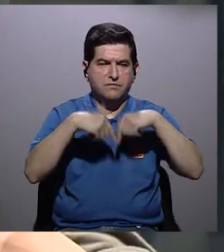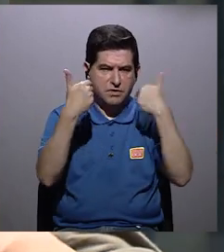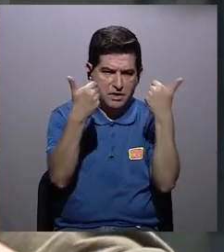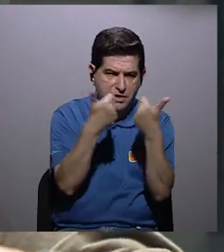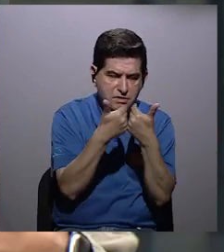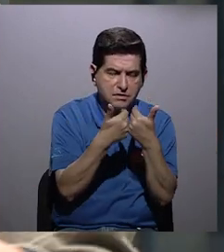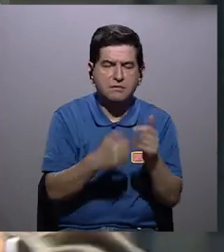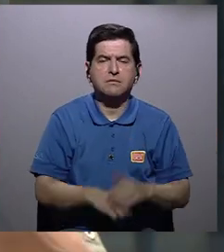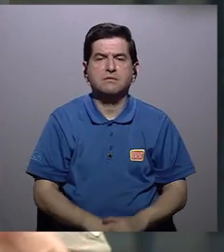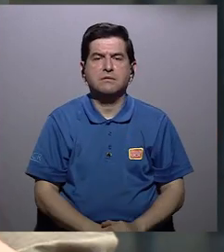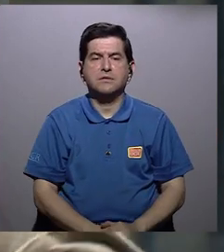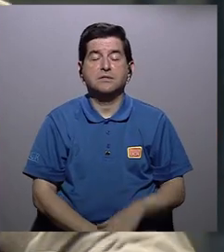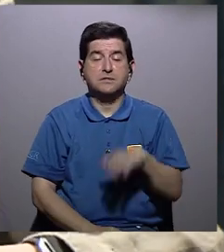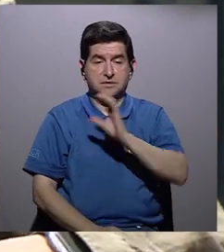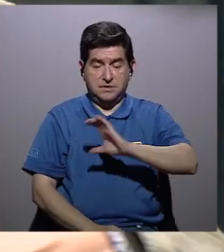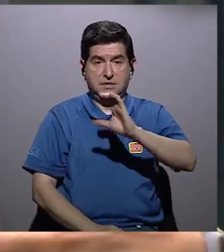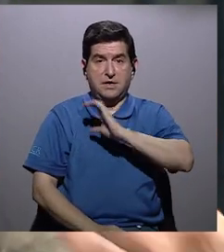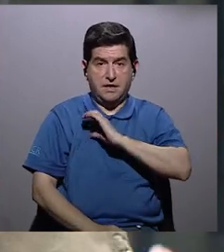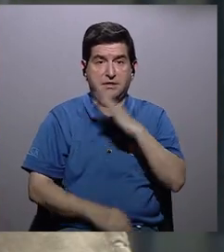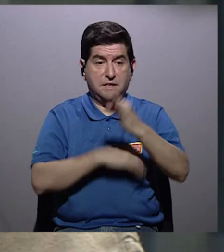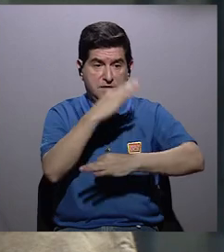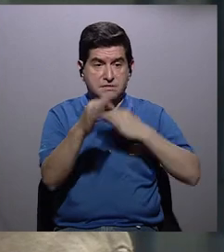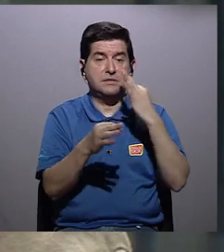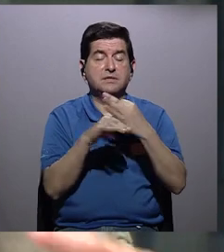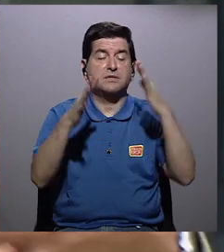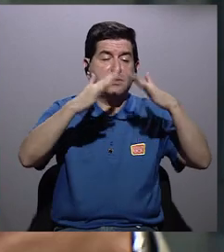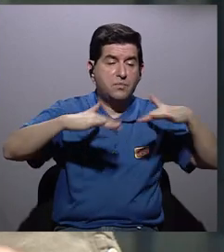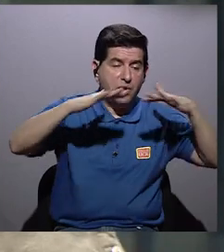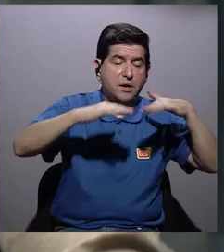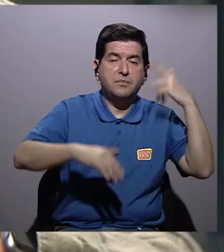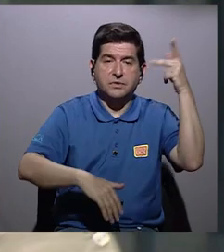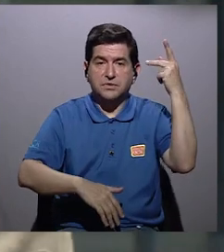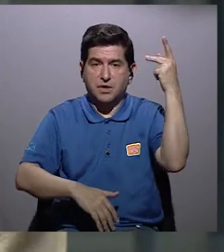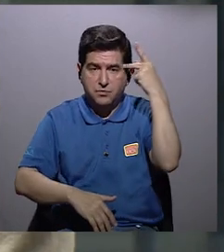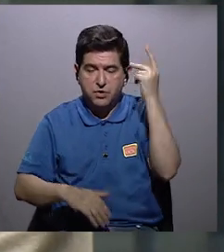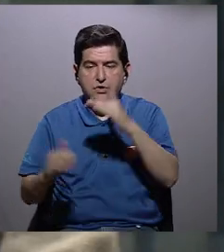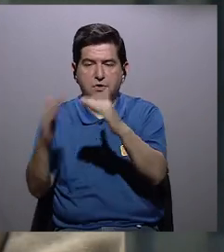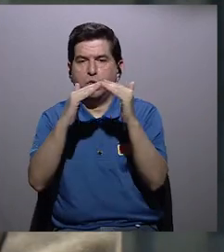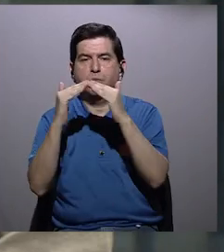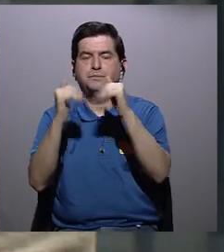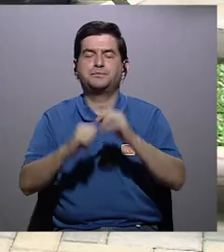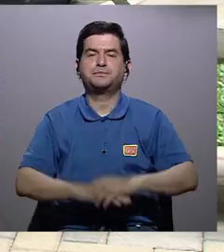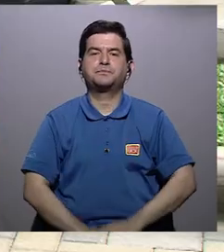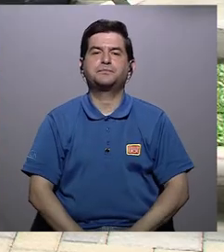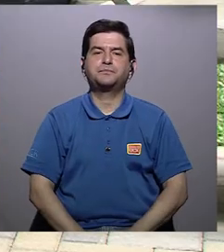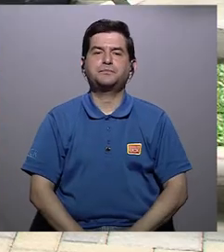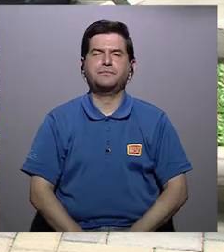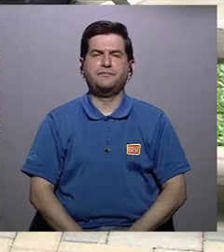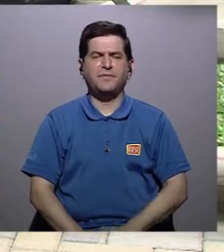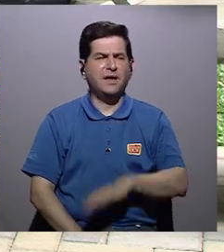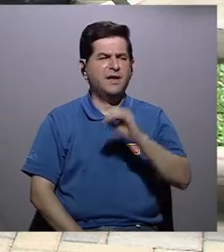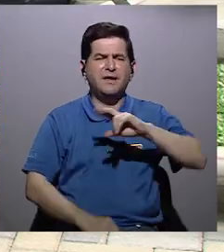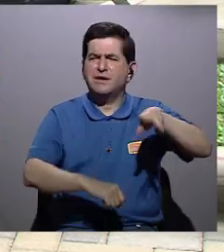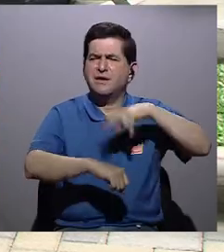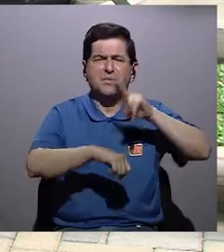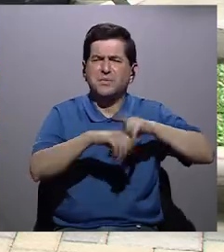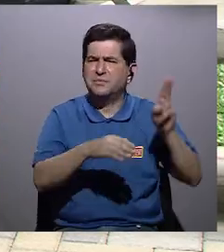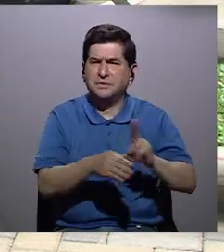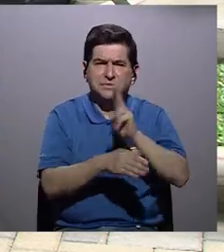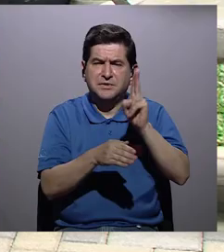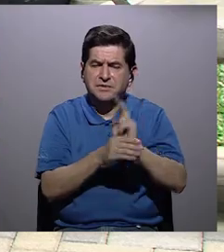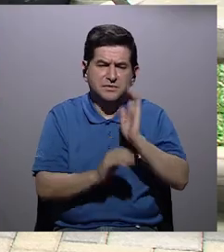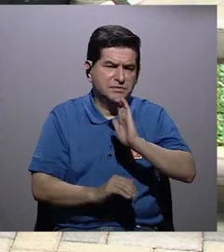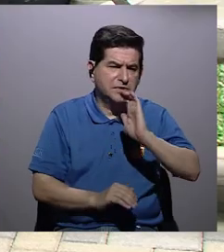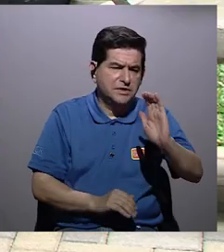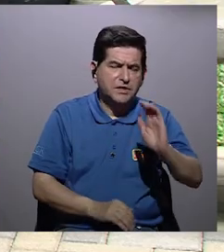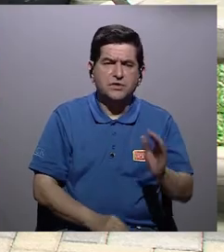en ciertas actividades con esas características de tipo, ya les digo, ambiental, político, comunitario. Okay. ¿Y qué tan frecuente usan los